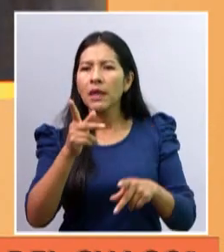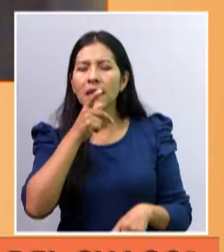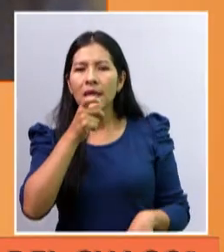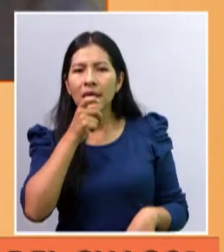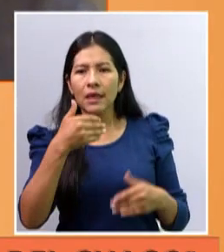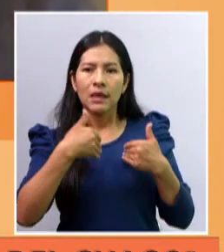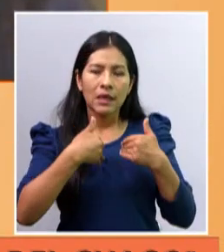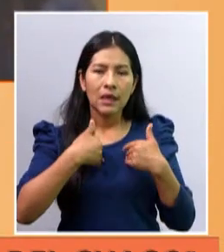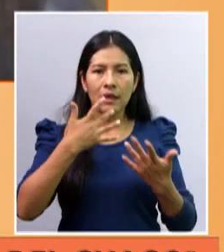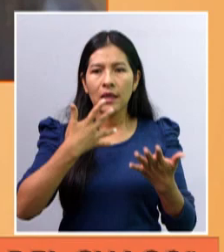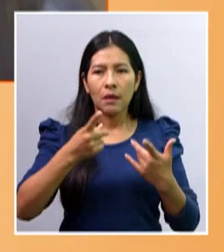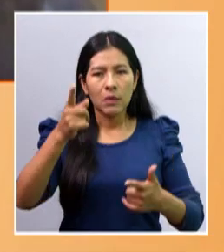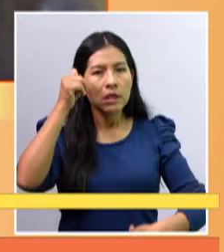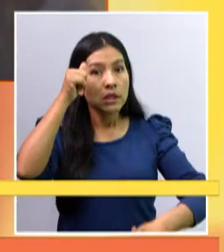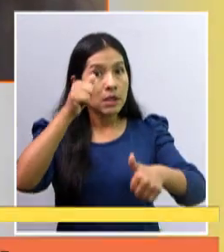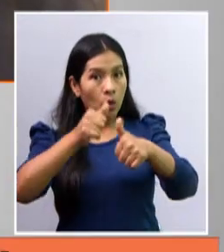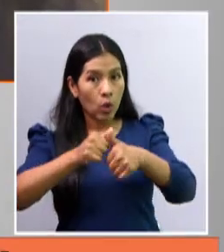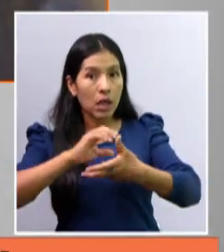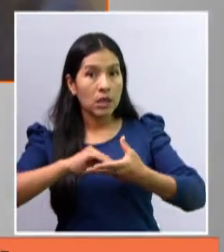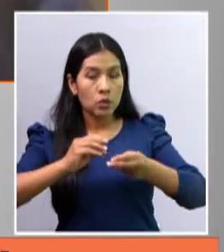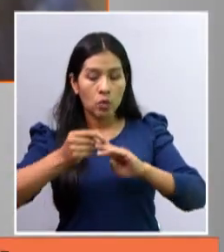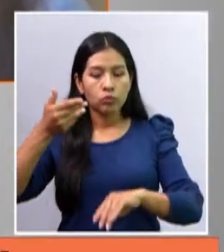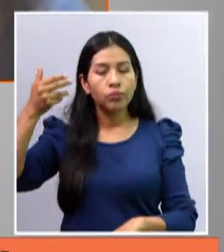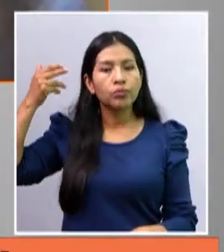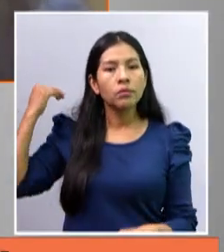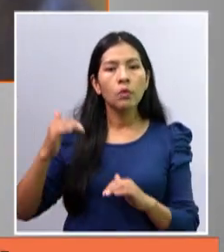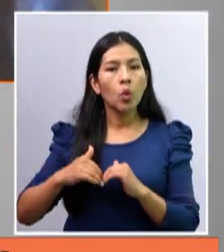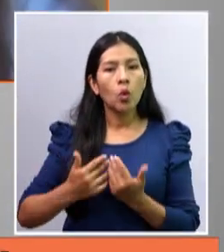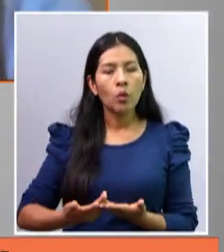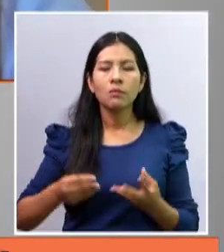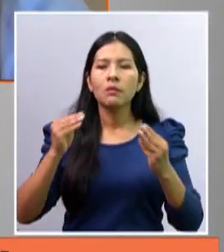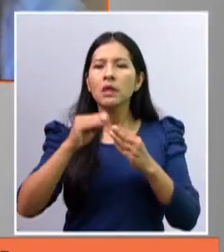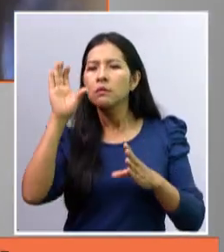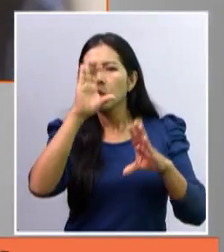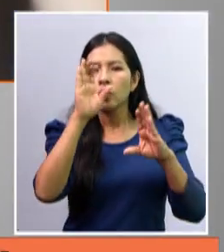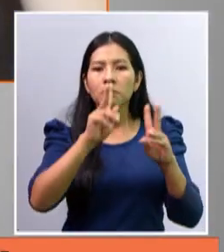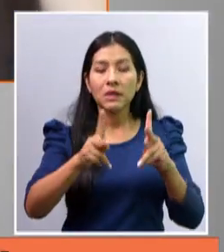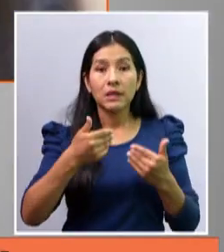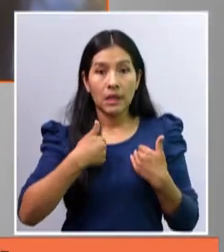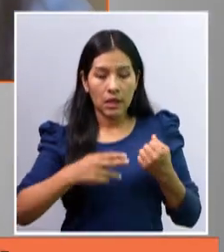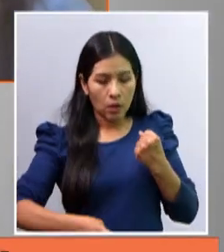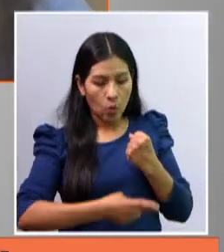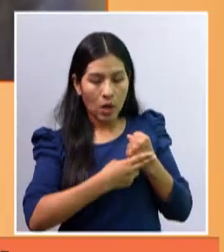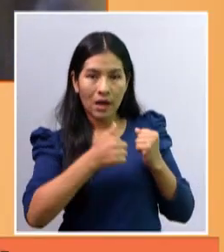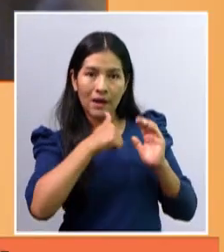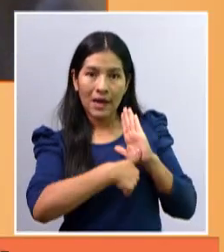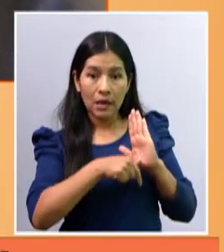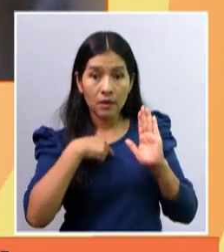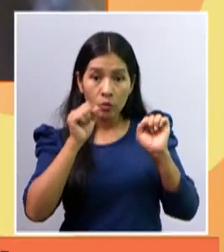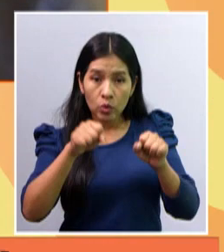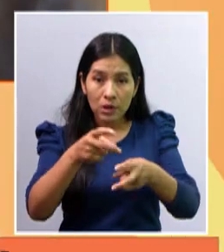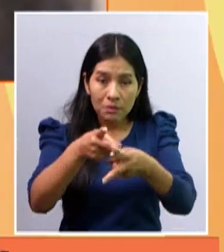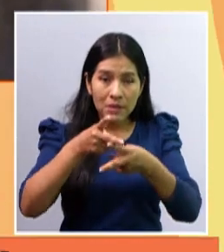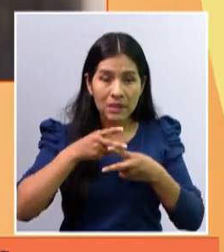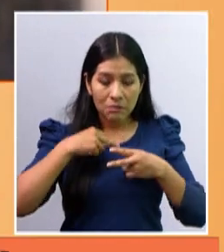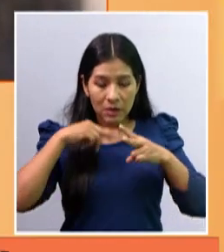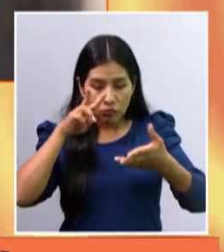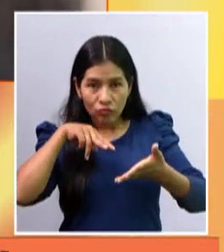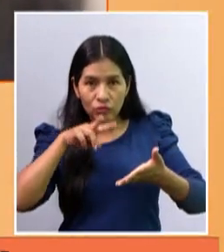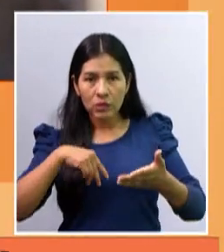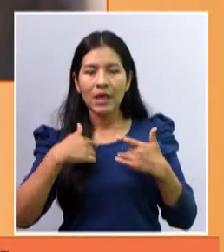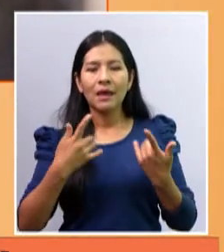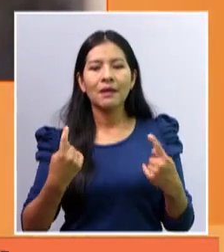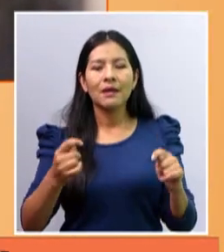que todavía tienen memoria sobre el evento contactando con personas que tienen cartas que podrían acceder tratando de